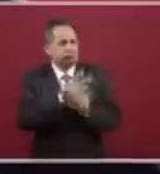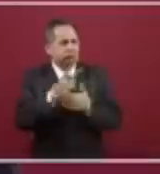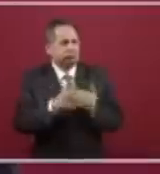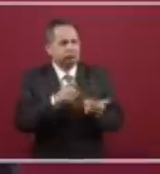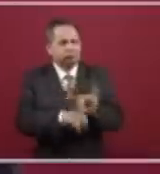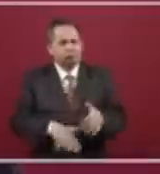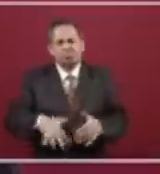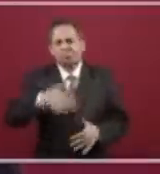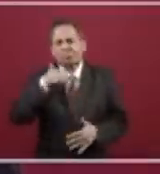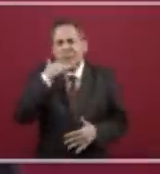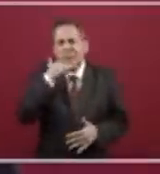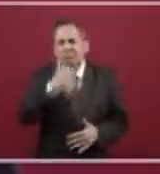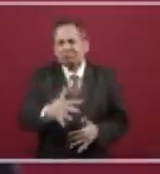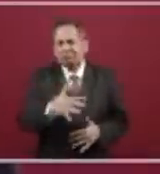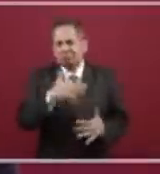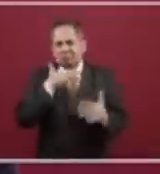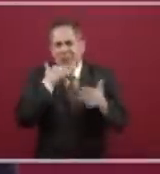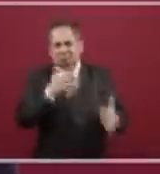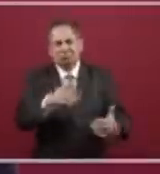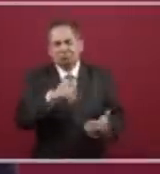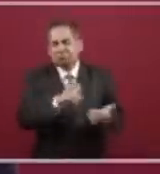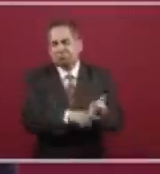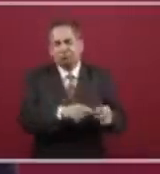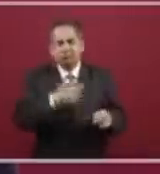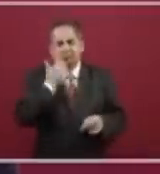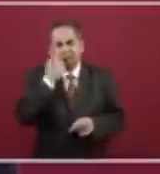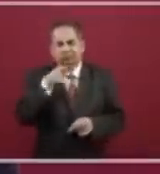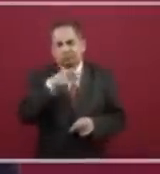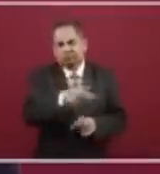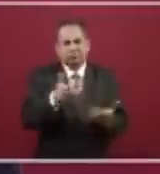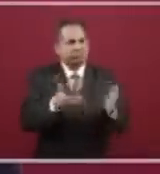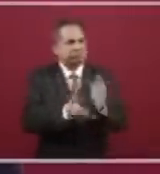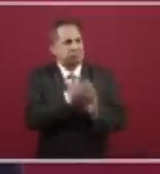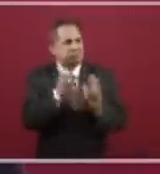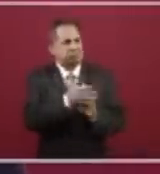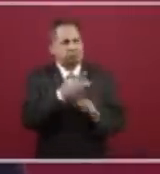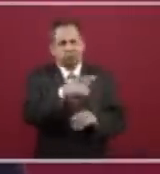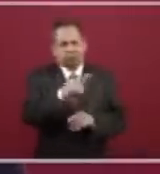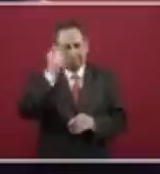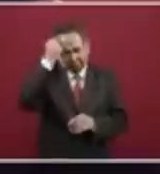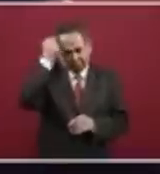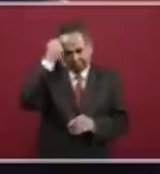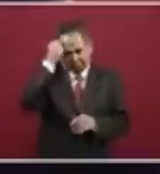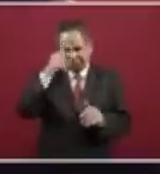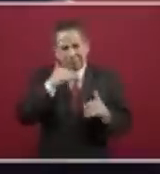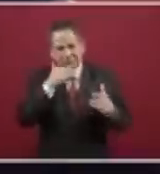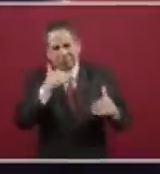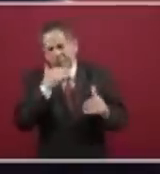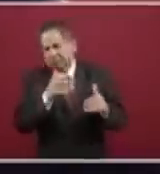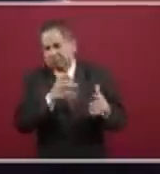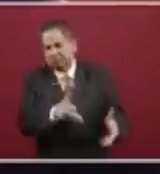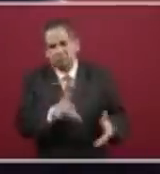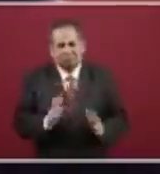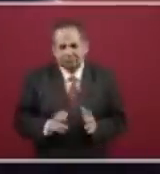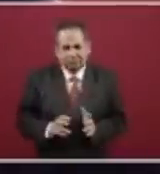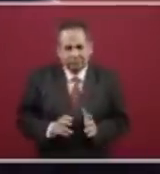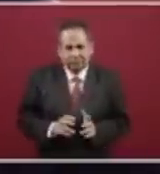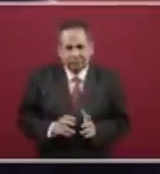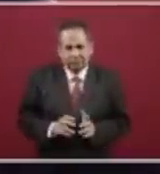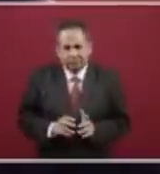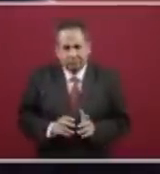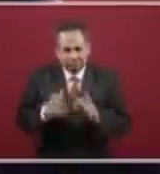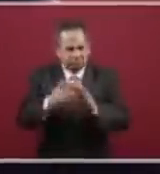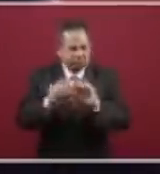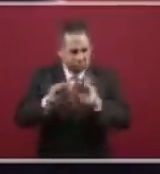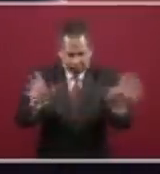que querían llevar a cabo para que nos